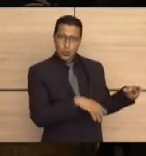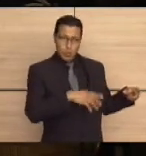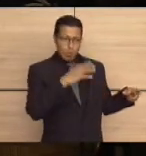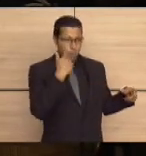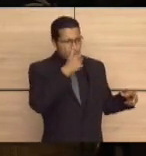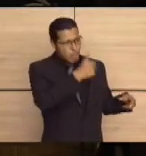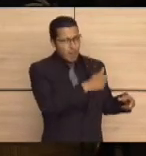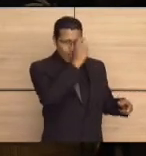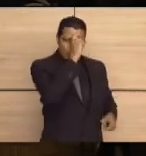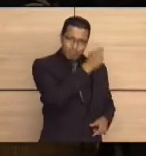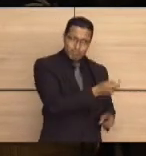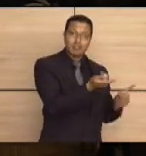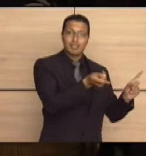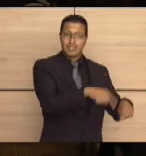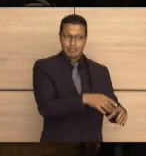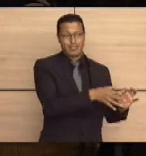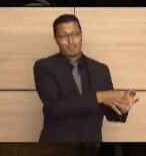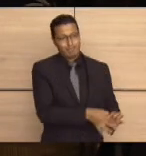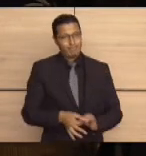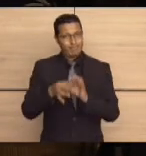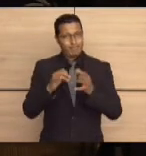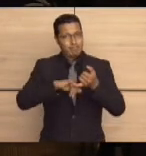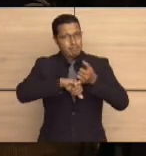juegan en la construcción de la historia.